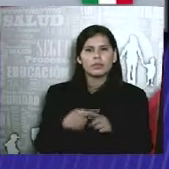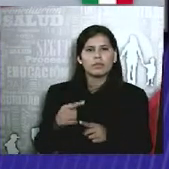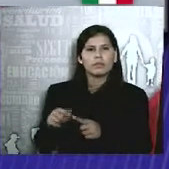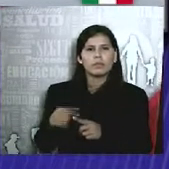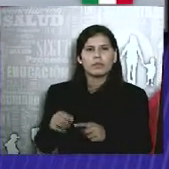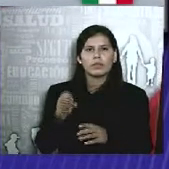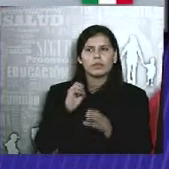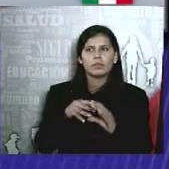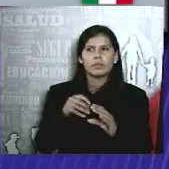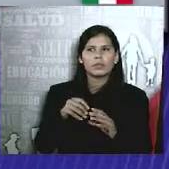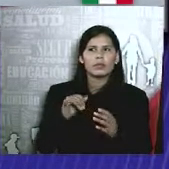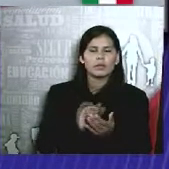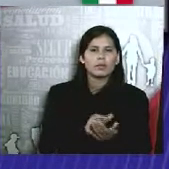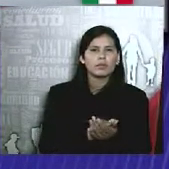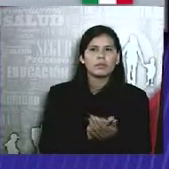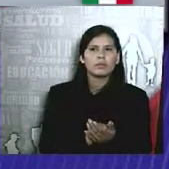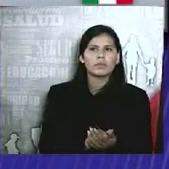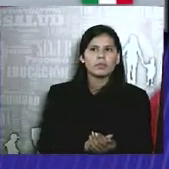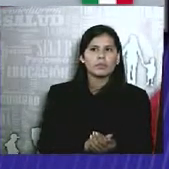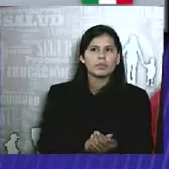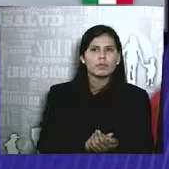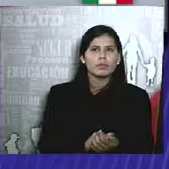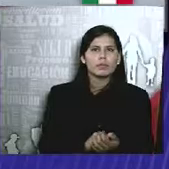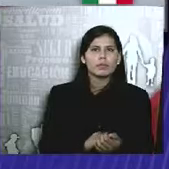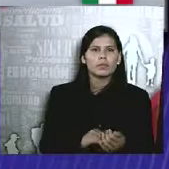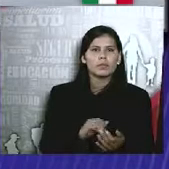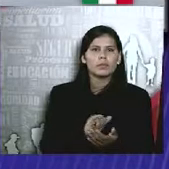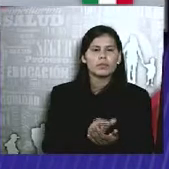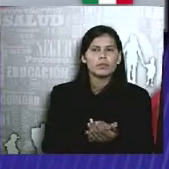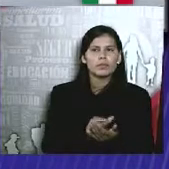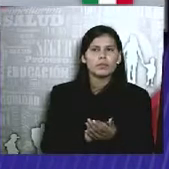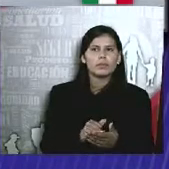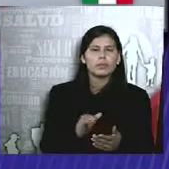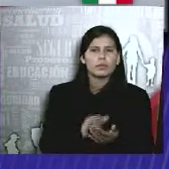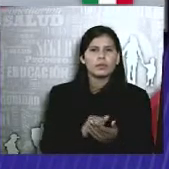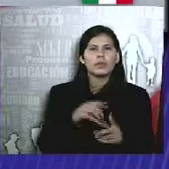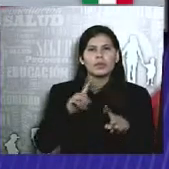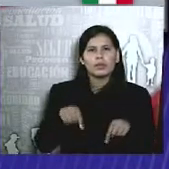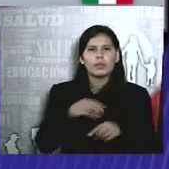Mundial, OIM y USAID, que es uno de los grandes cooperantes del proceso de reintegración y